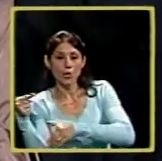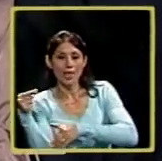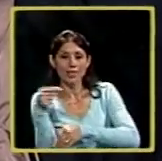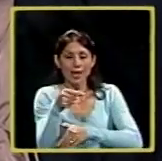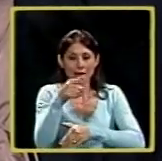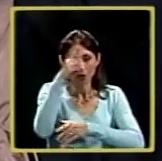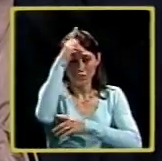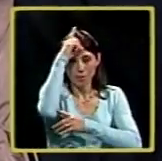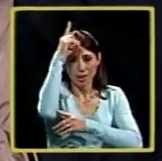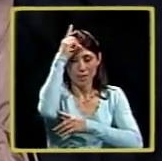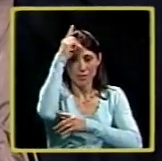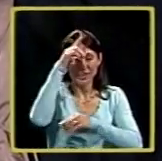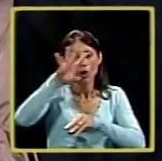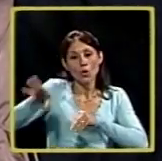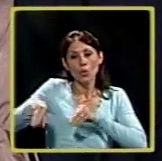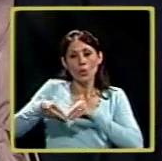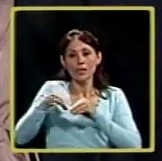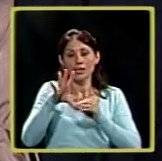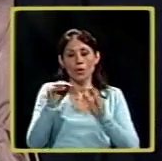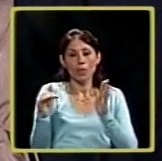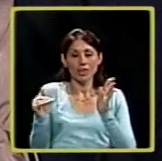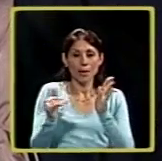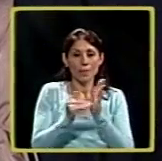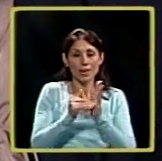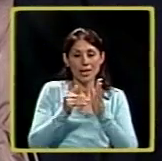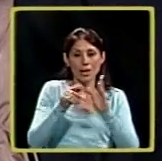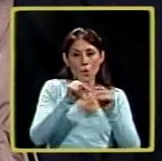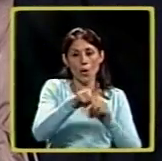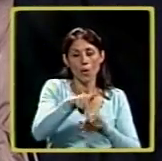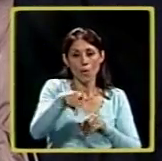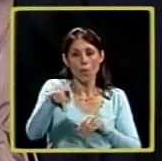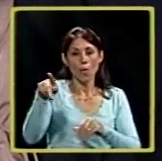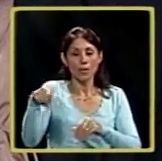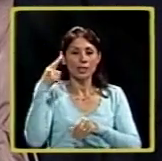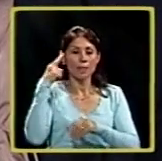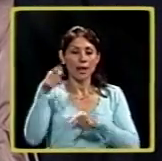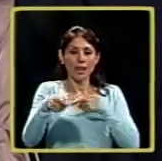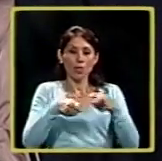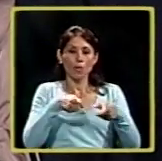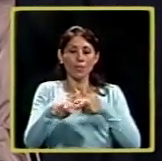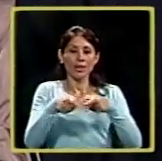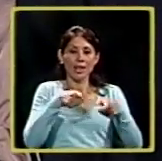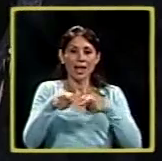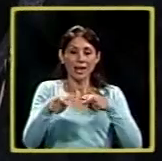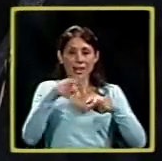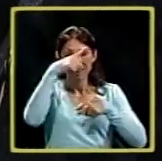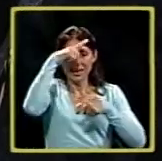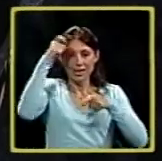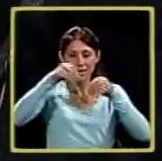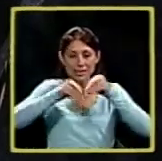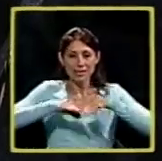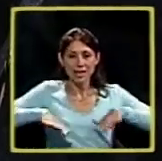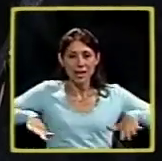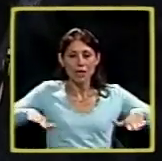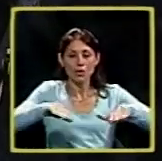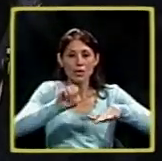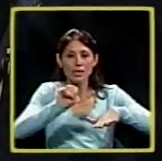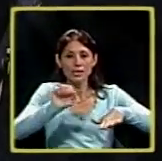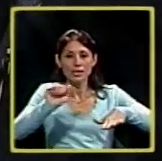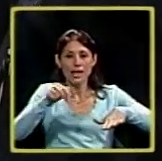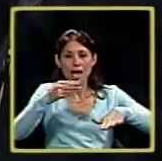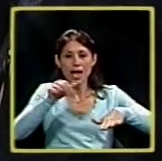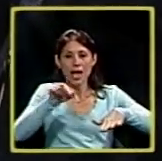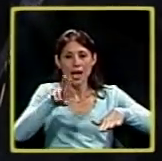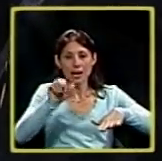al ejército del Sahara por el dominio de la costa sur del Mediterráneo. Y los dos